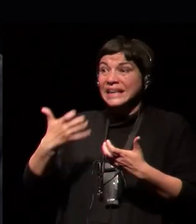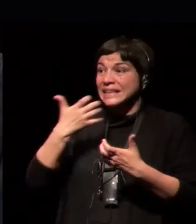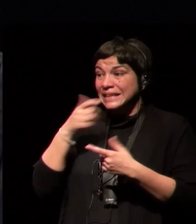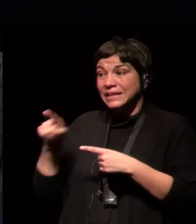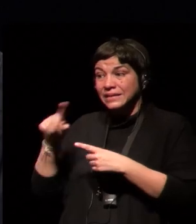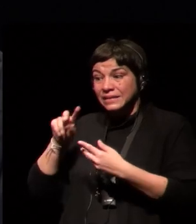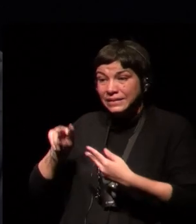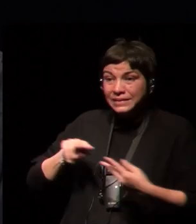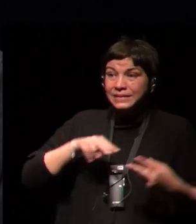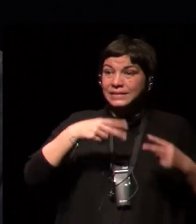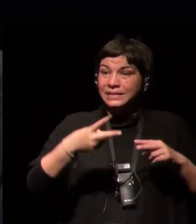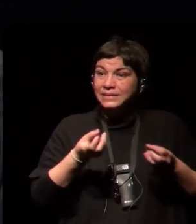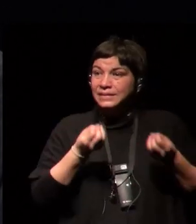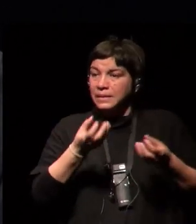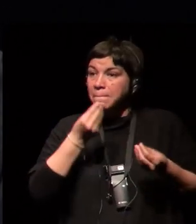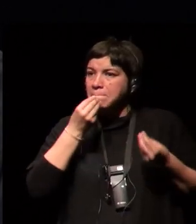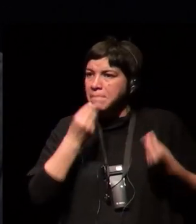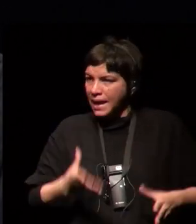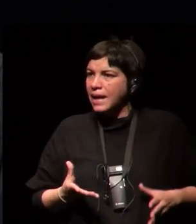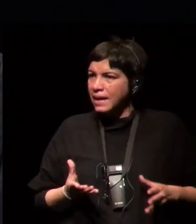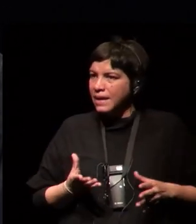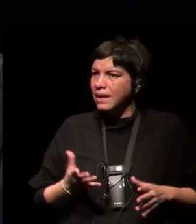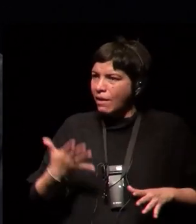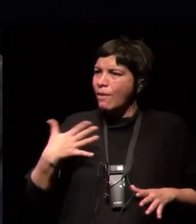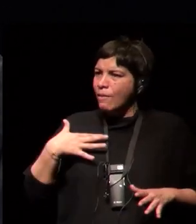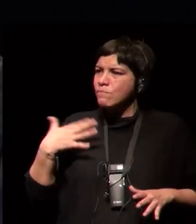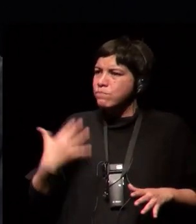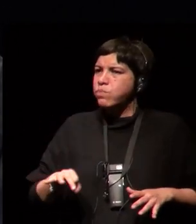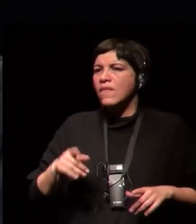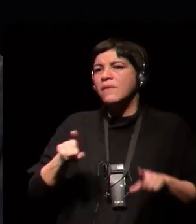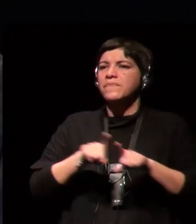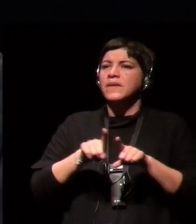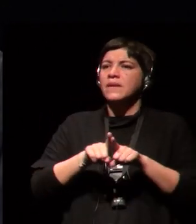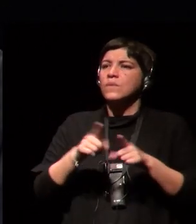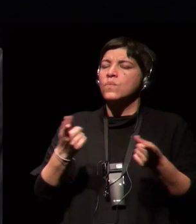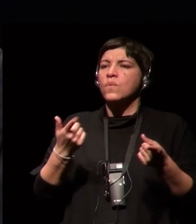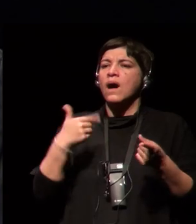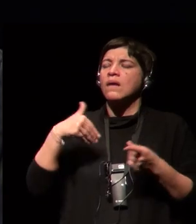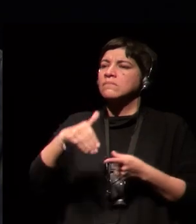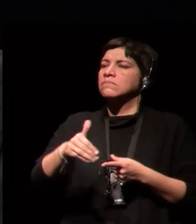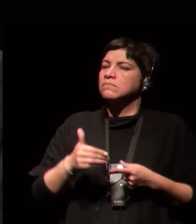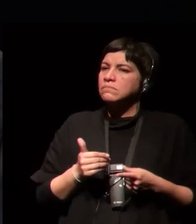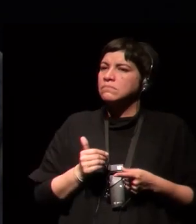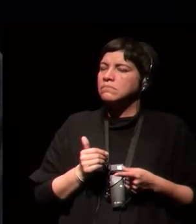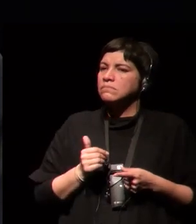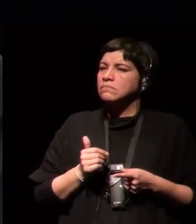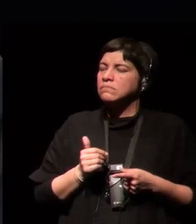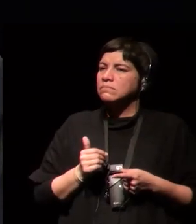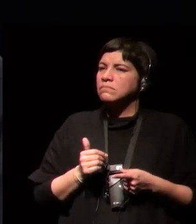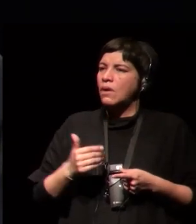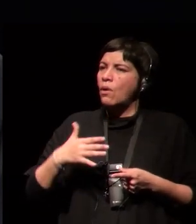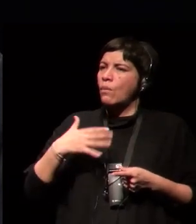de artistas, puede ser a modo de profecía, puede permitir que las